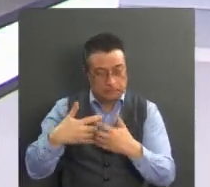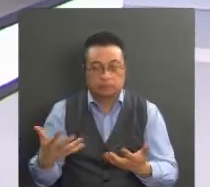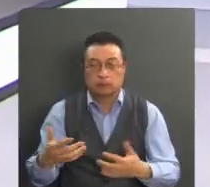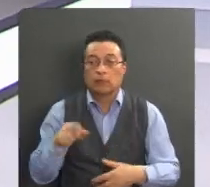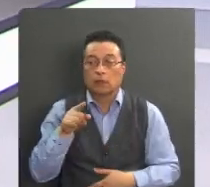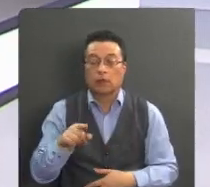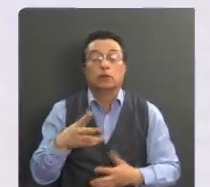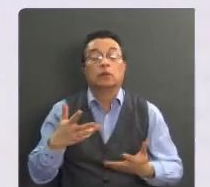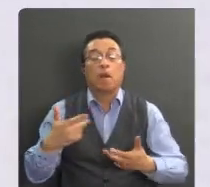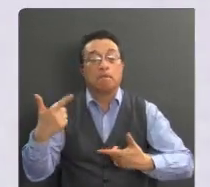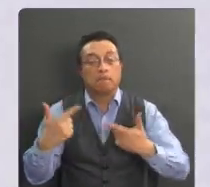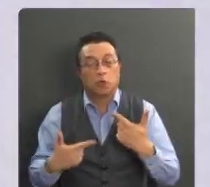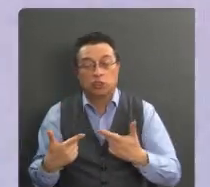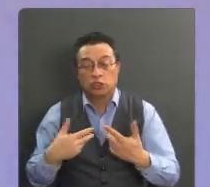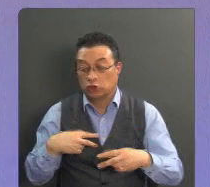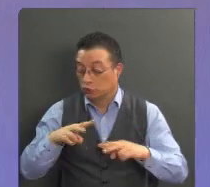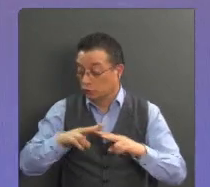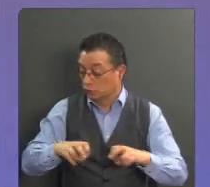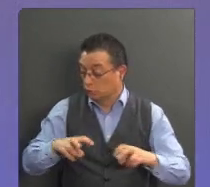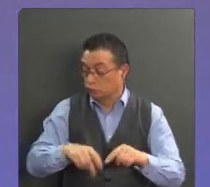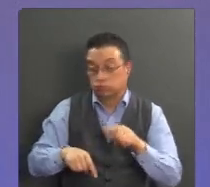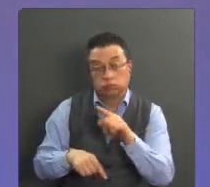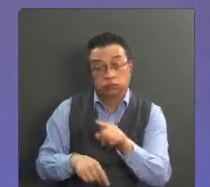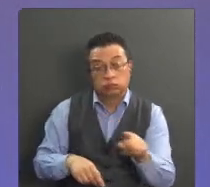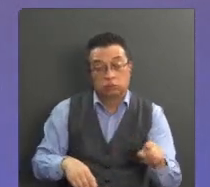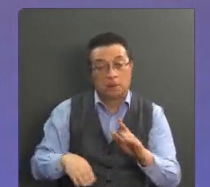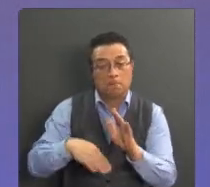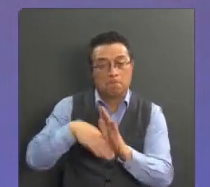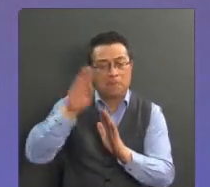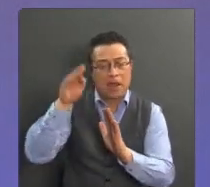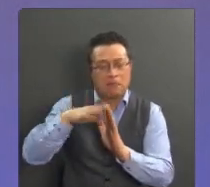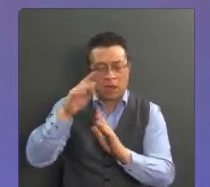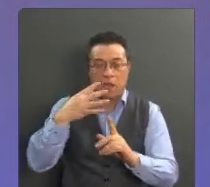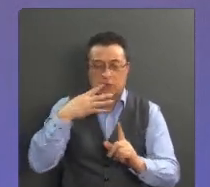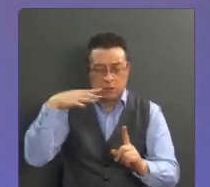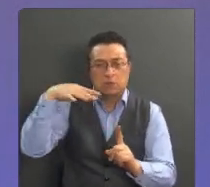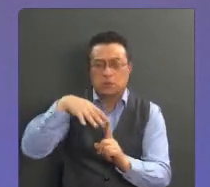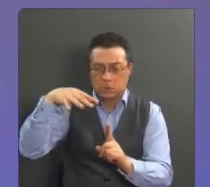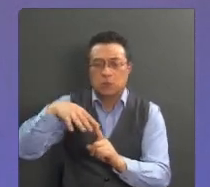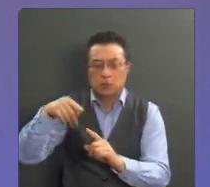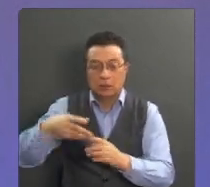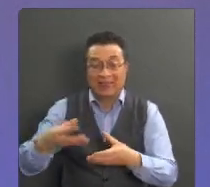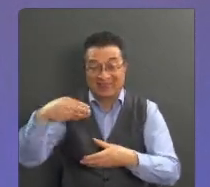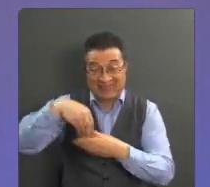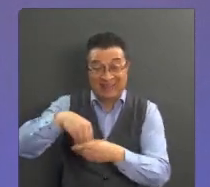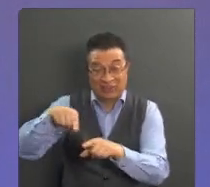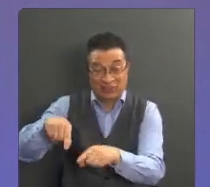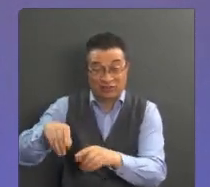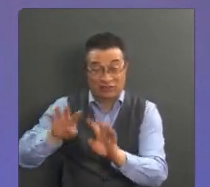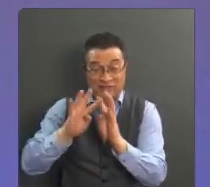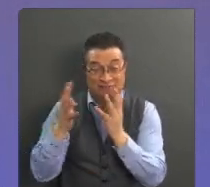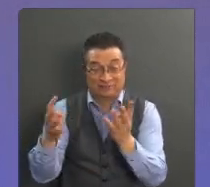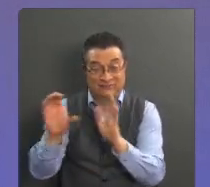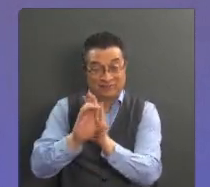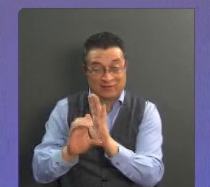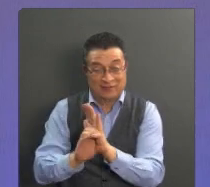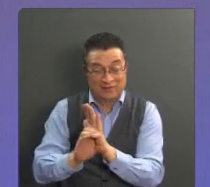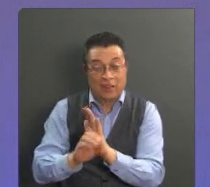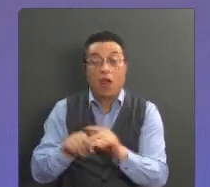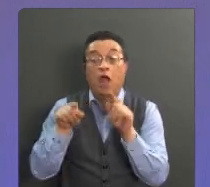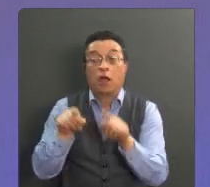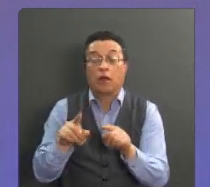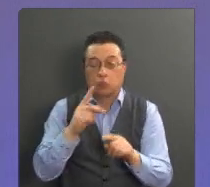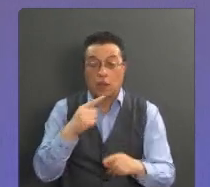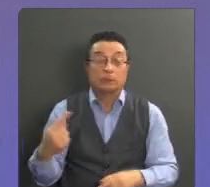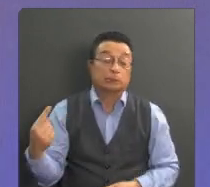análisis político que hacen los más autocríticos, quizá dentro de la convención consideran que eso es un paso en falso,